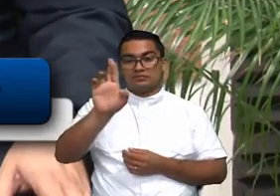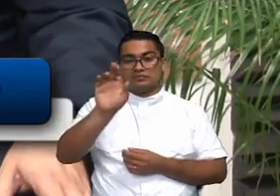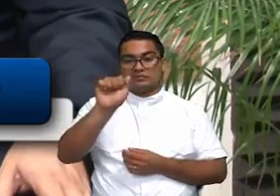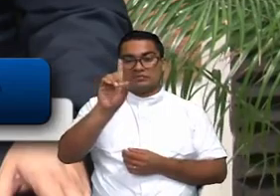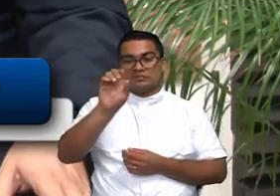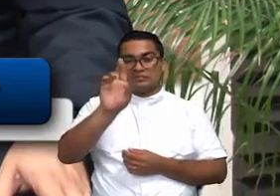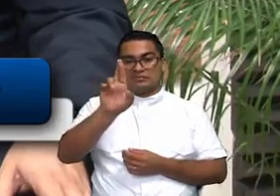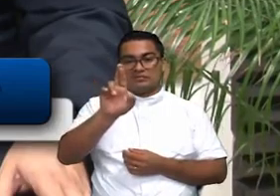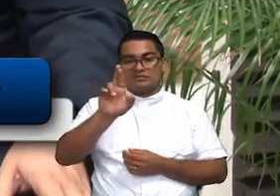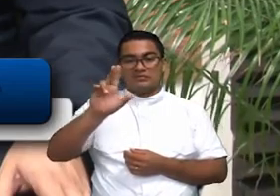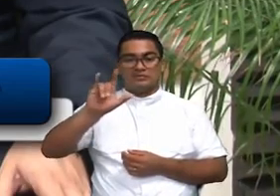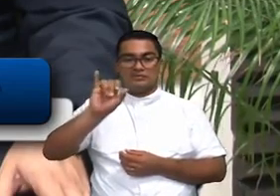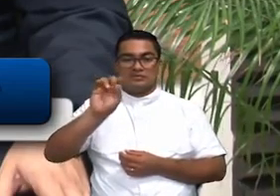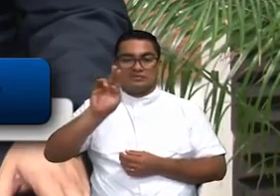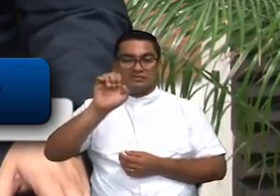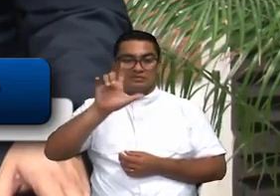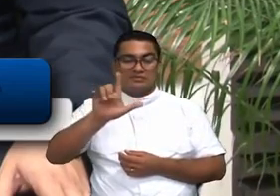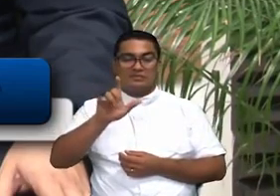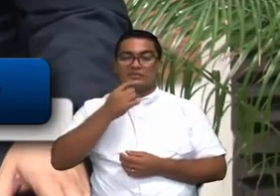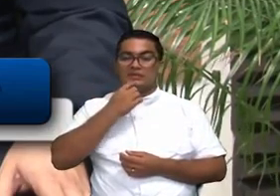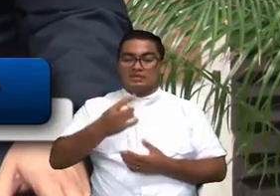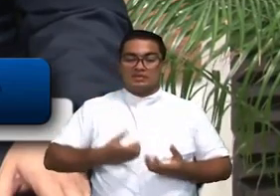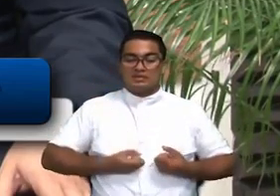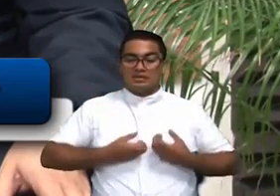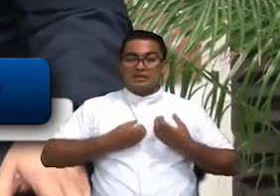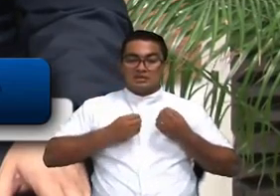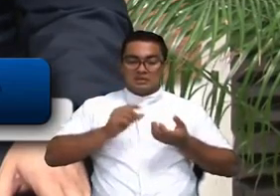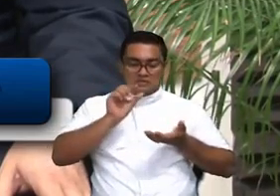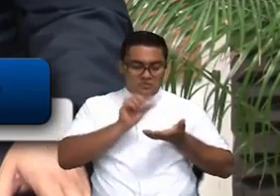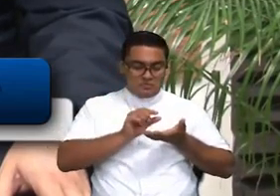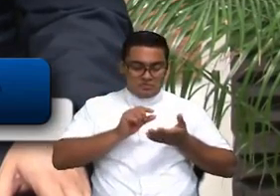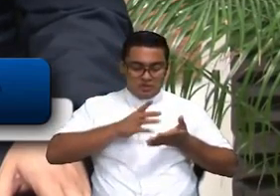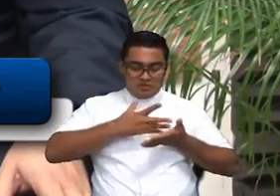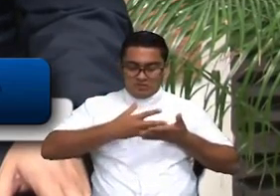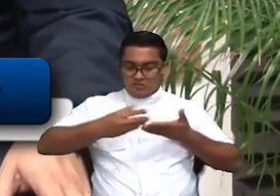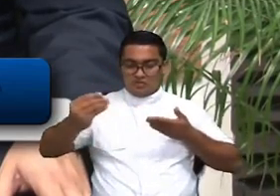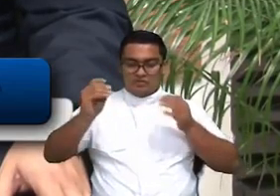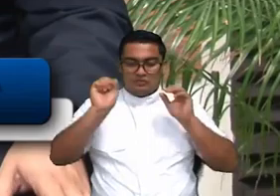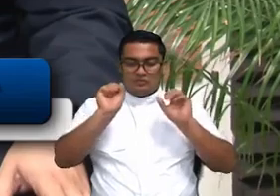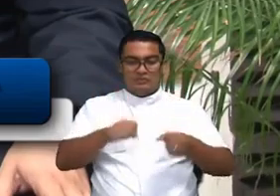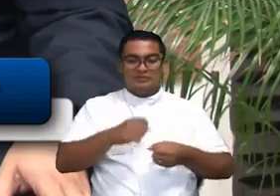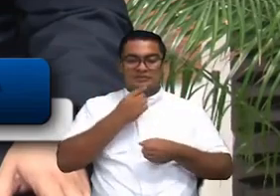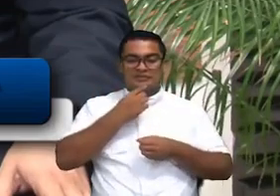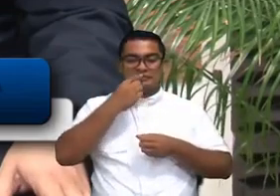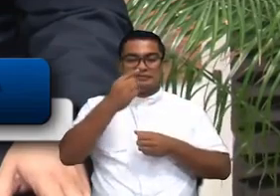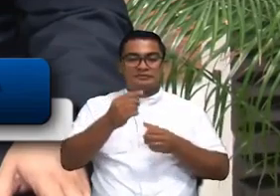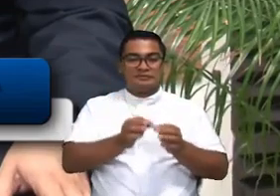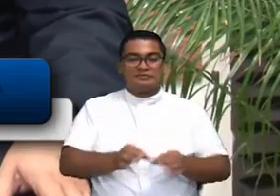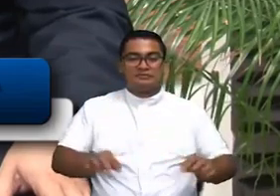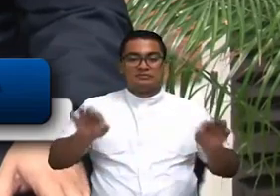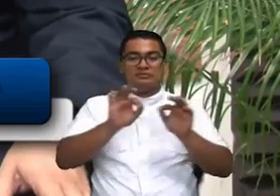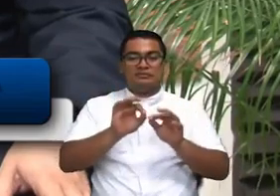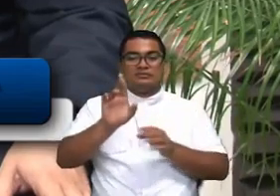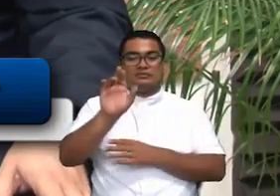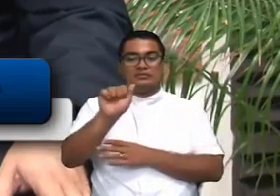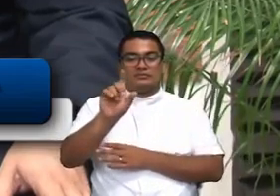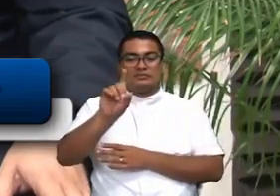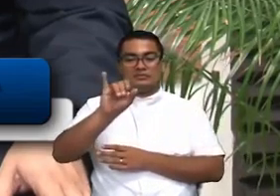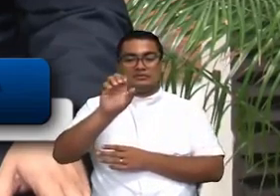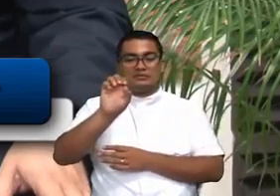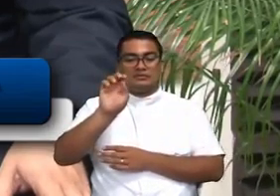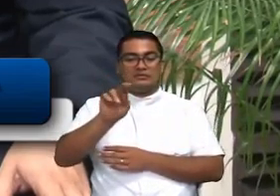además de prevenir, de tratar los cánceres de menor tamaño, se va a limitar la radiación que va a ser,